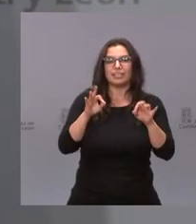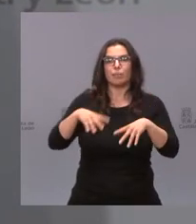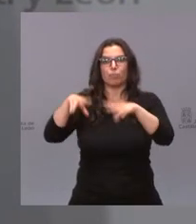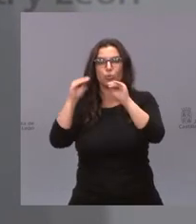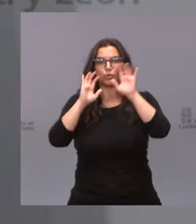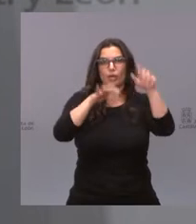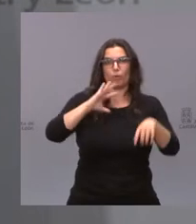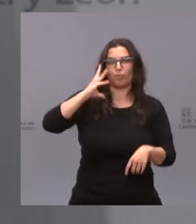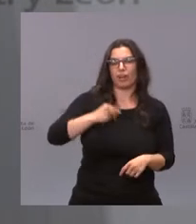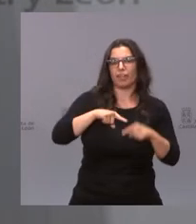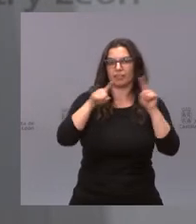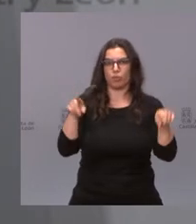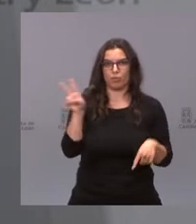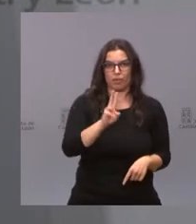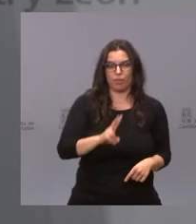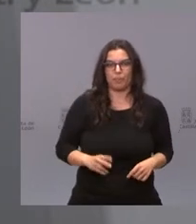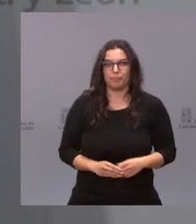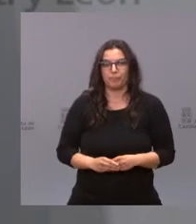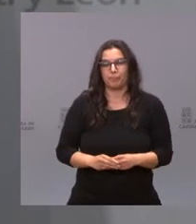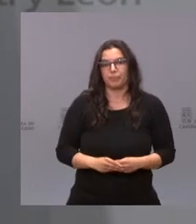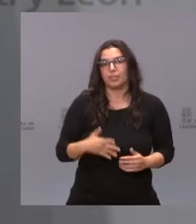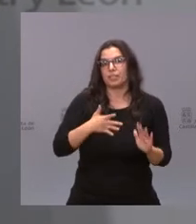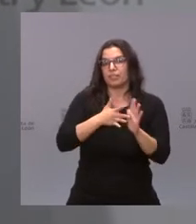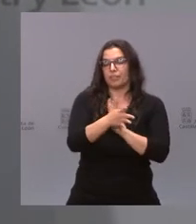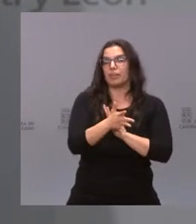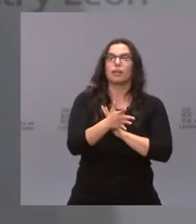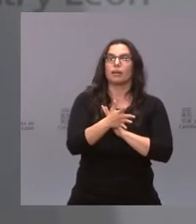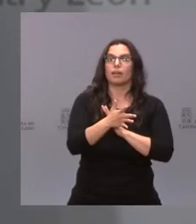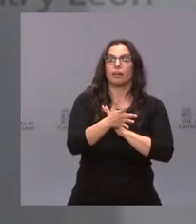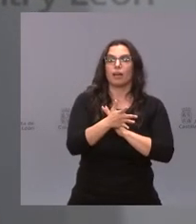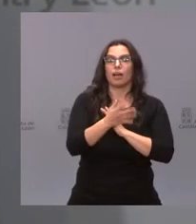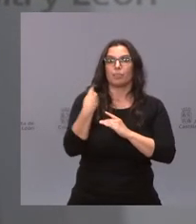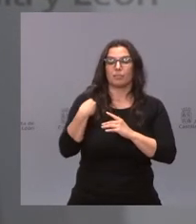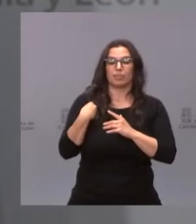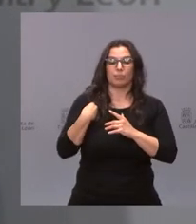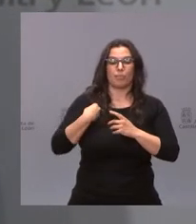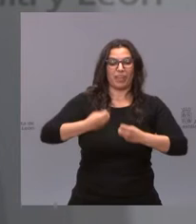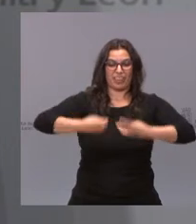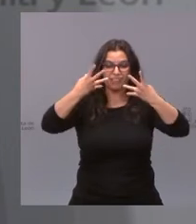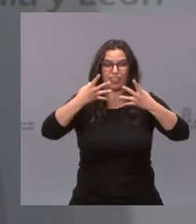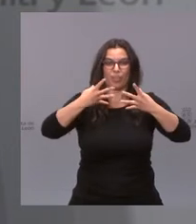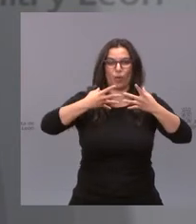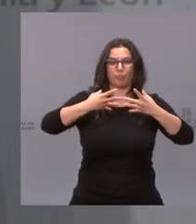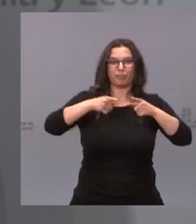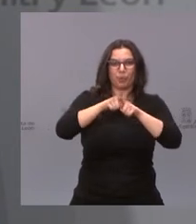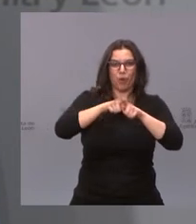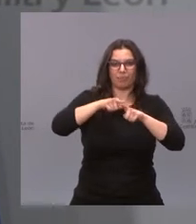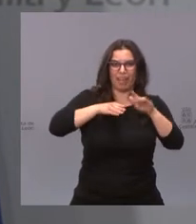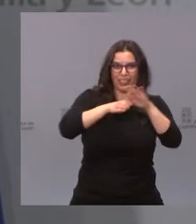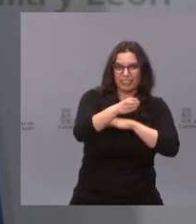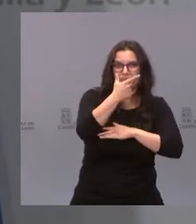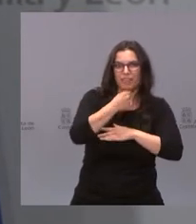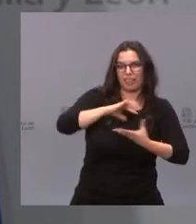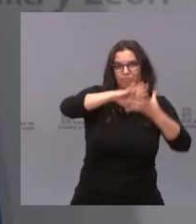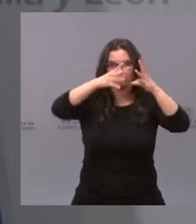León, Ponferrada, Segovia y Valladolid. Se trata de adaptar arquitectónicamente y funcionalmente el diseño de estos centros